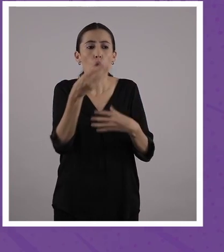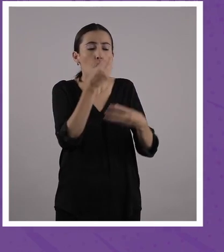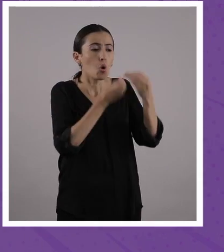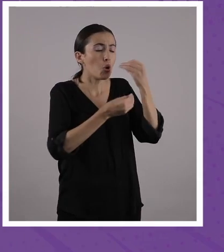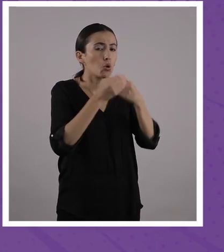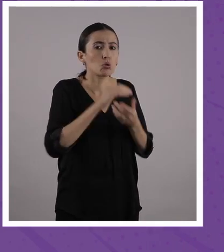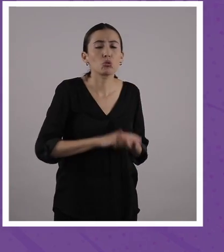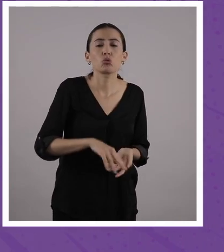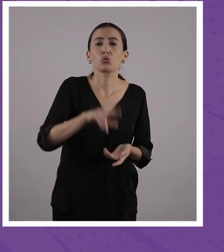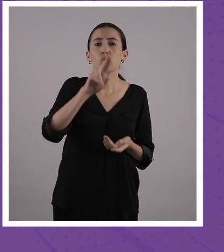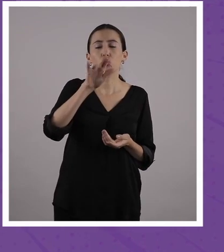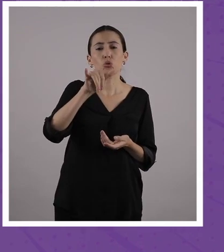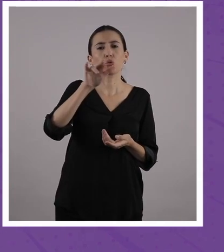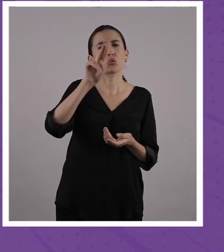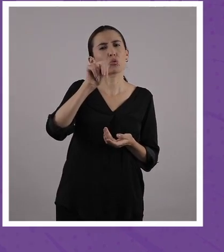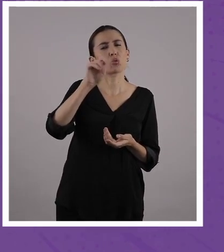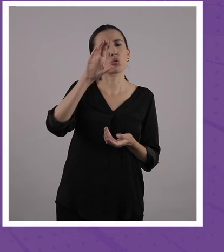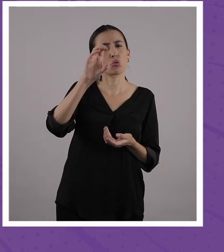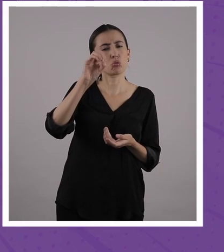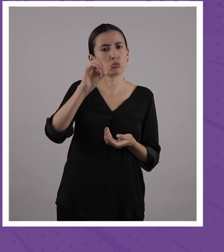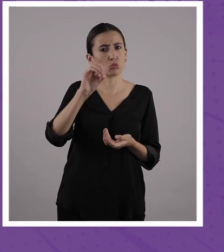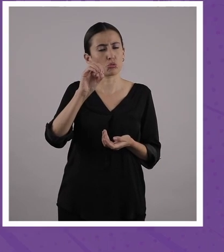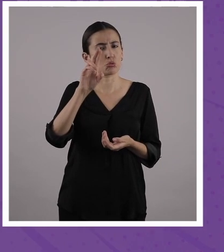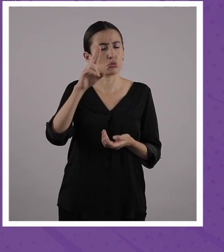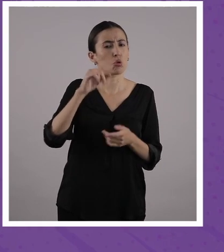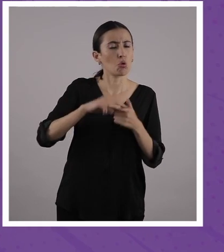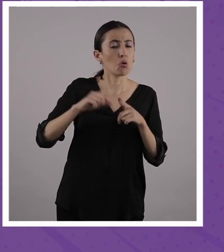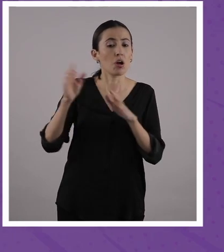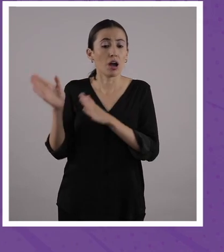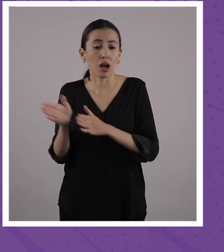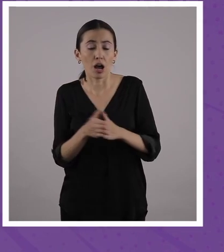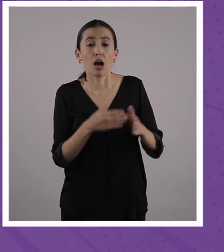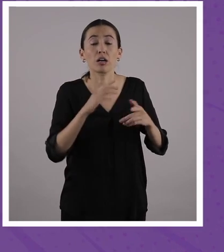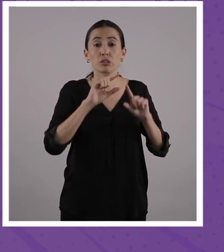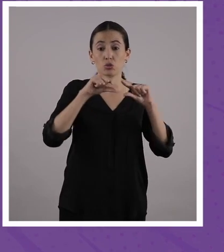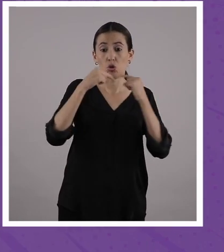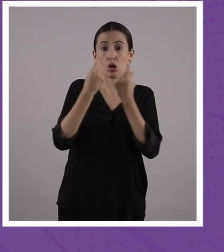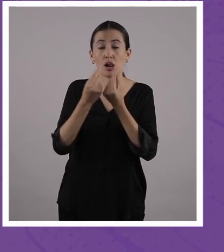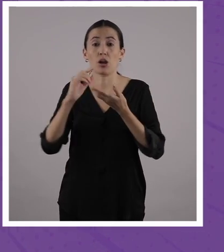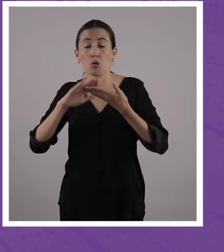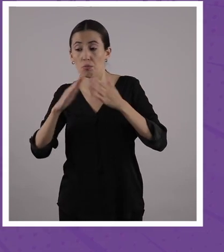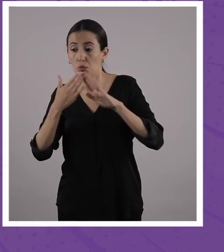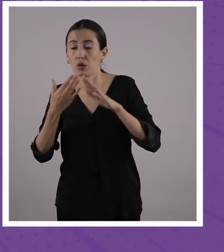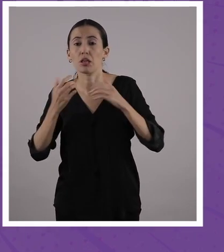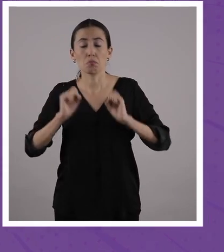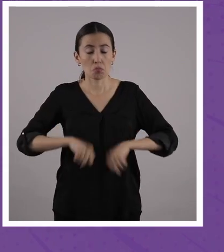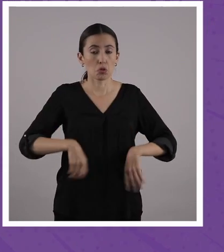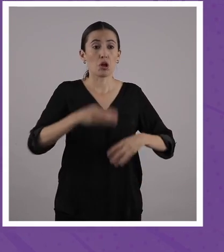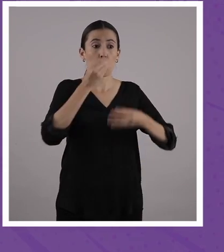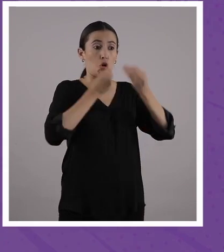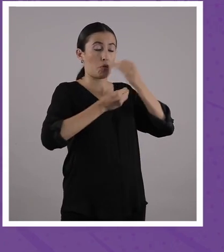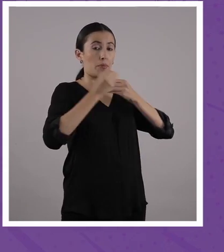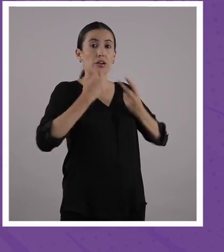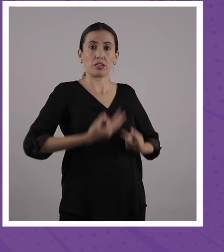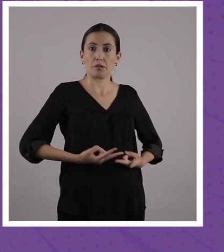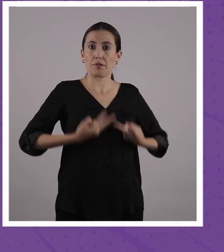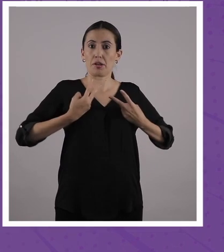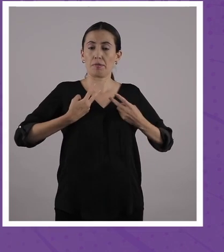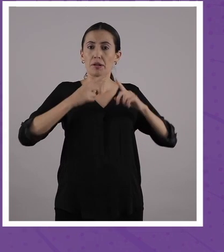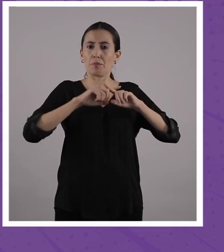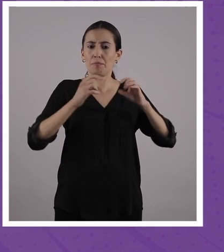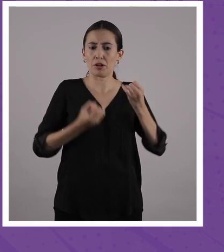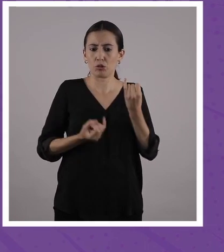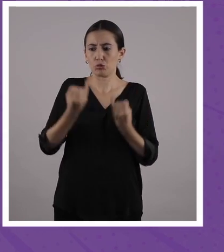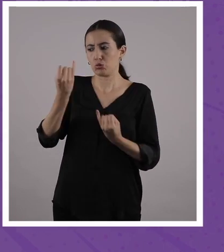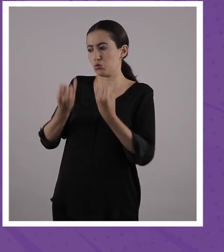era el uncuch. Gracias al uncuch, los shuar pudieron soportar durante mucho tiempo. Sin embargo, la